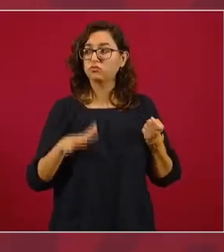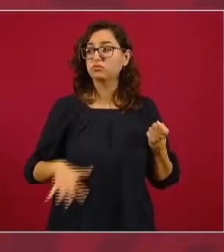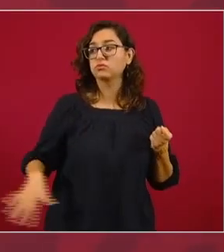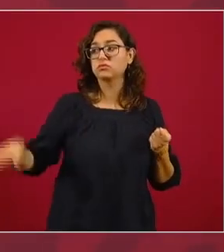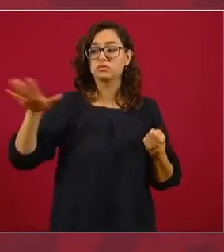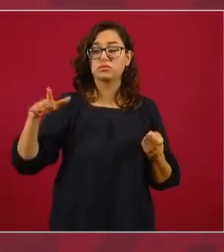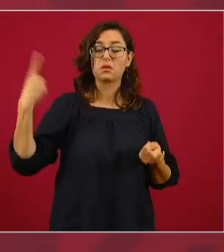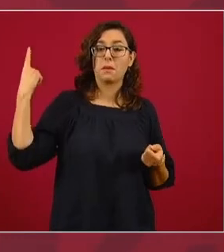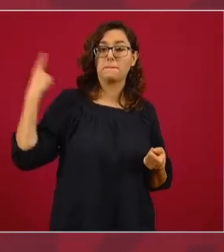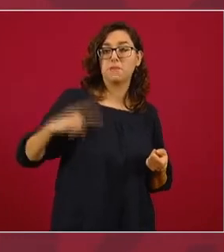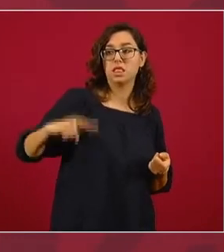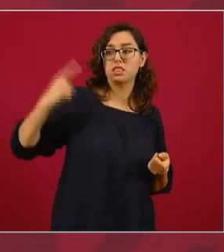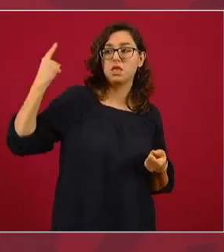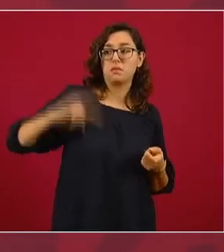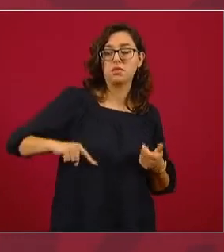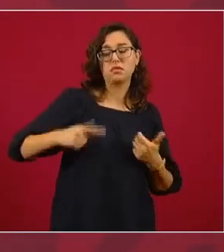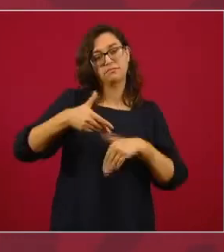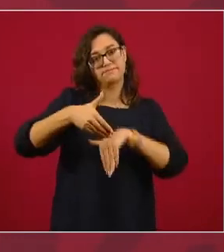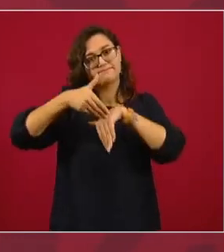y considero que